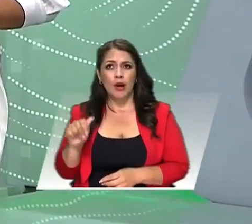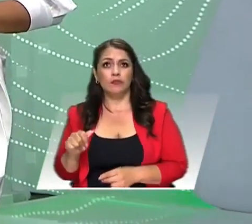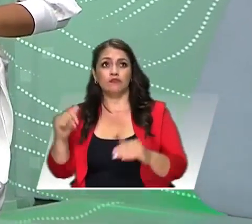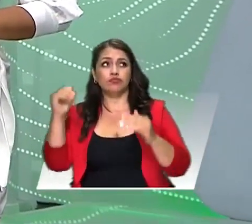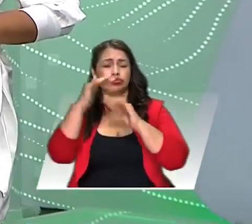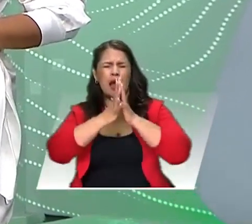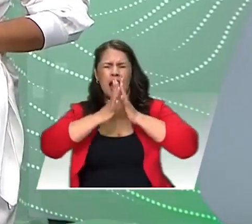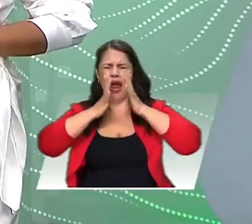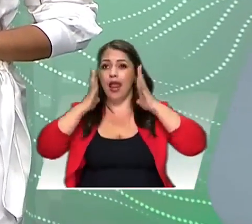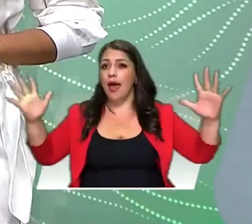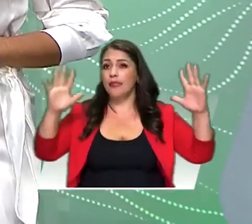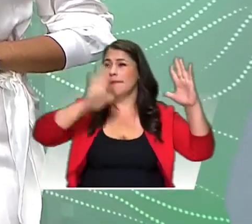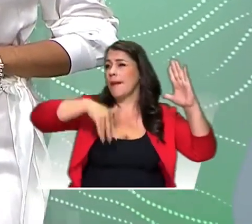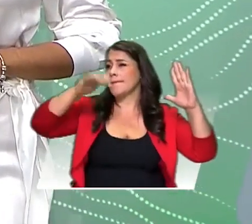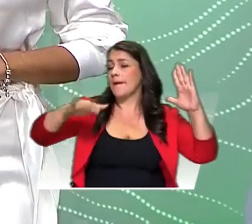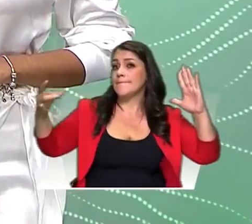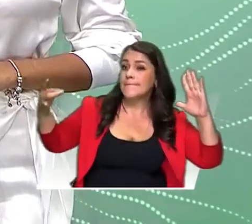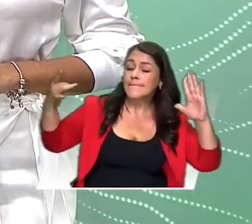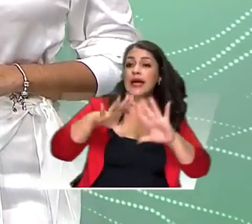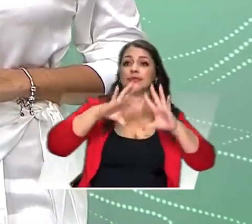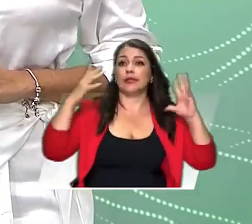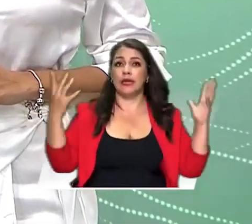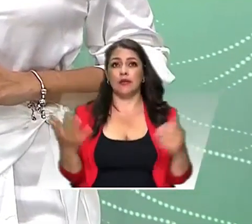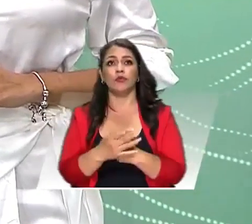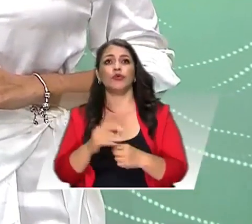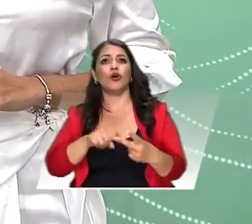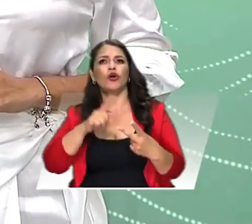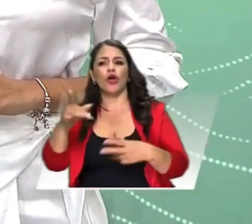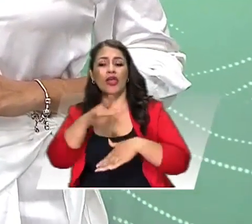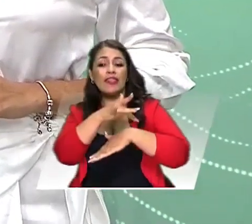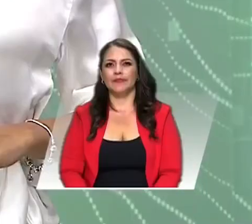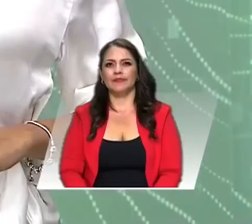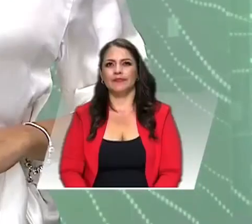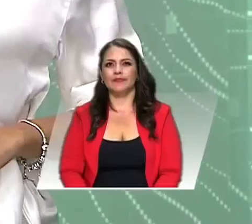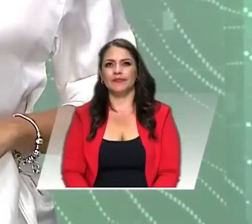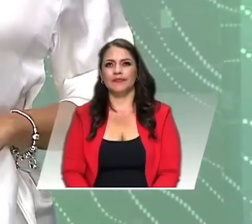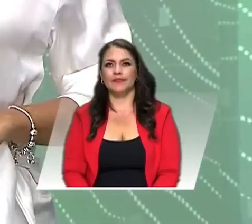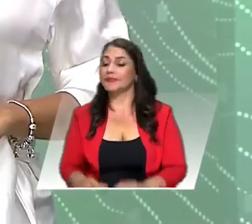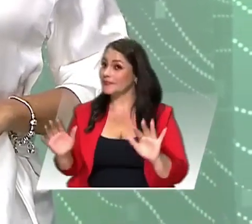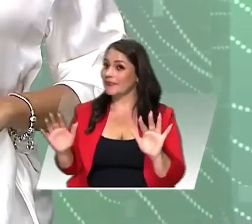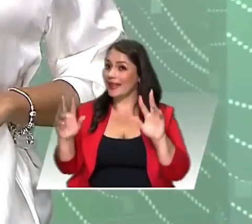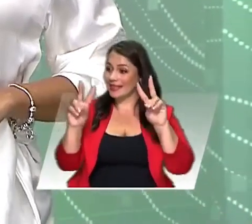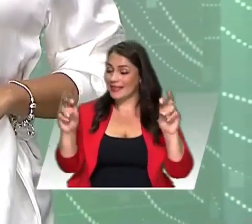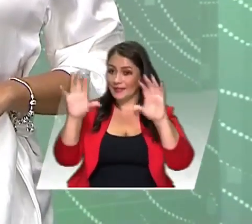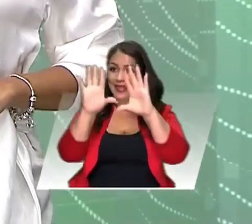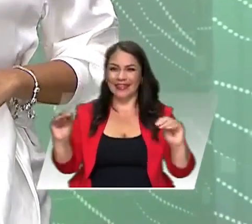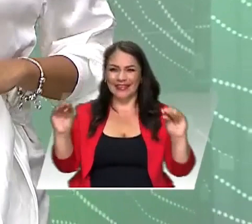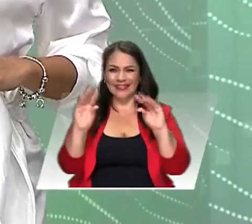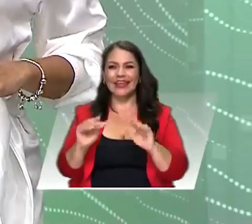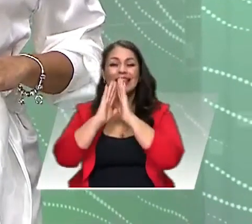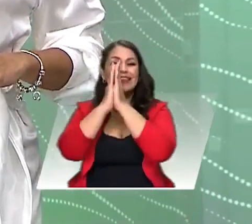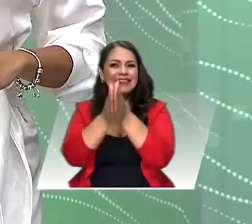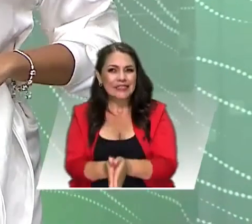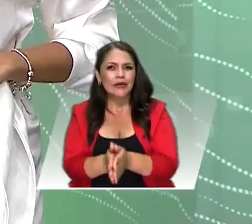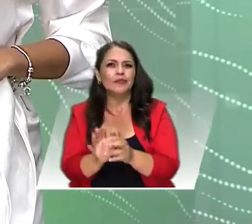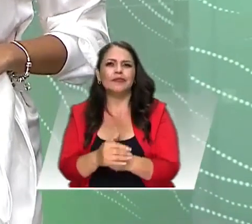del mundo y tenemos todos los detalles de la restauración de un desnudo histórico. Esta temporada decembrina, una de las tradiciones